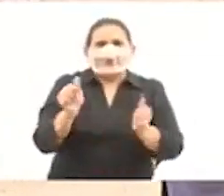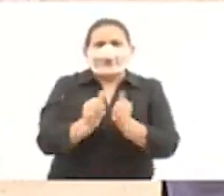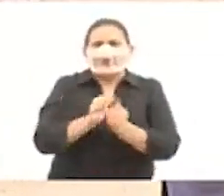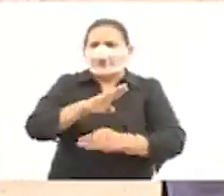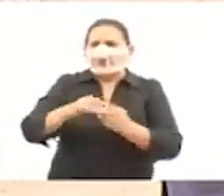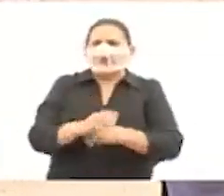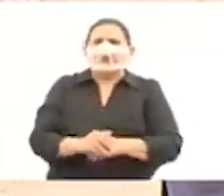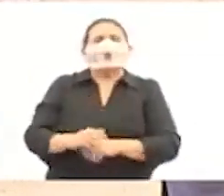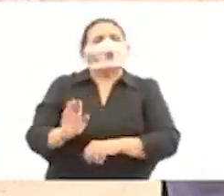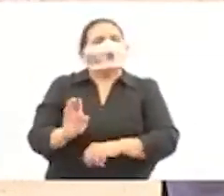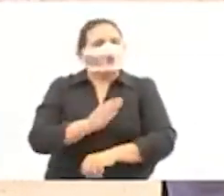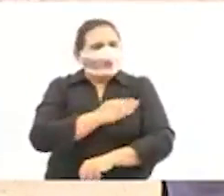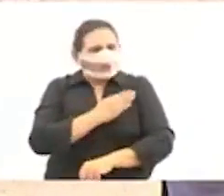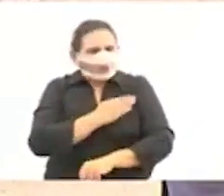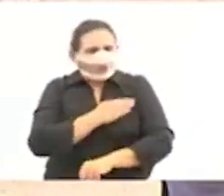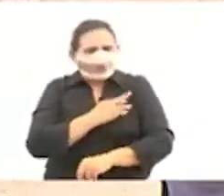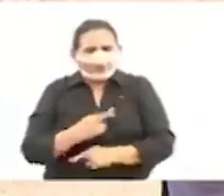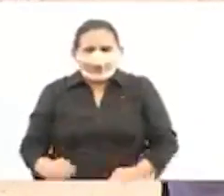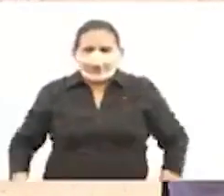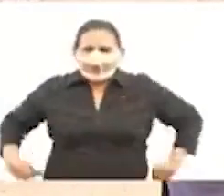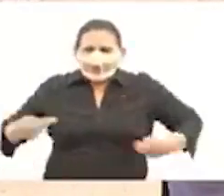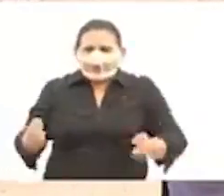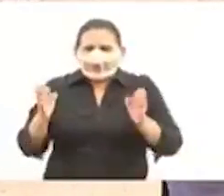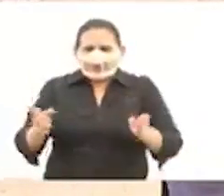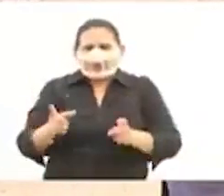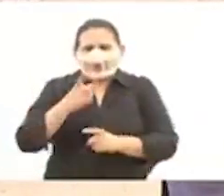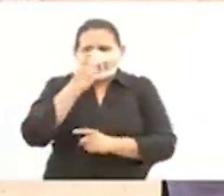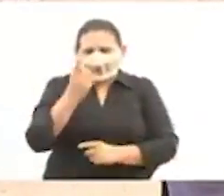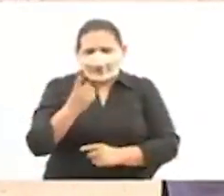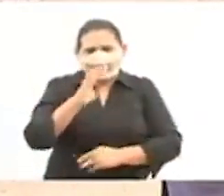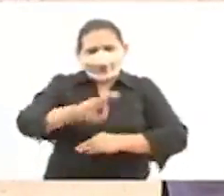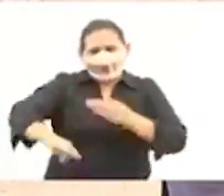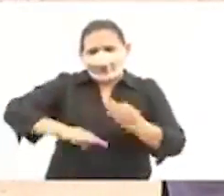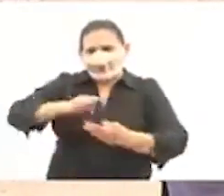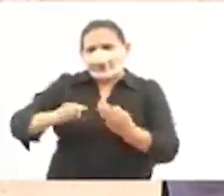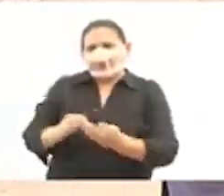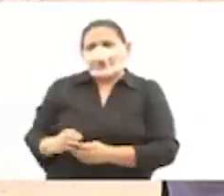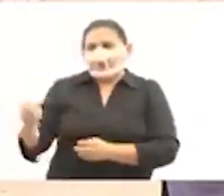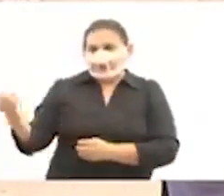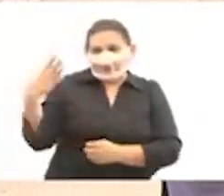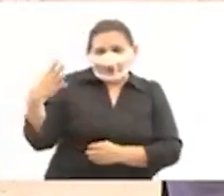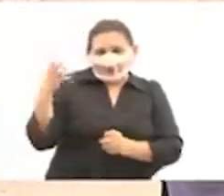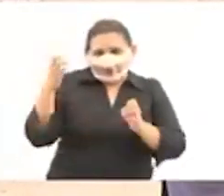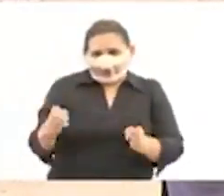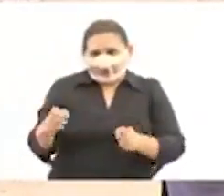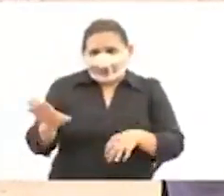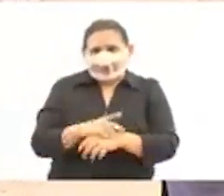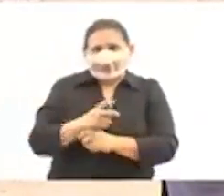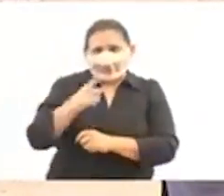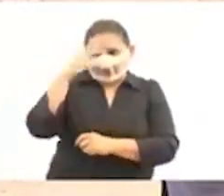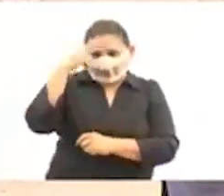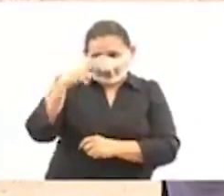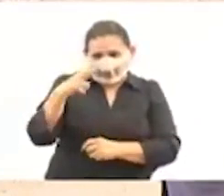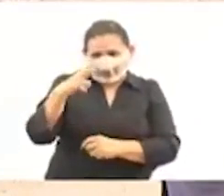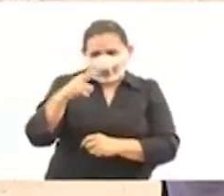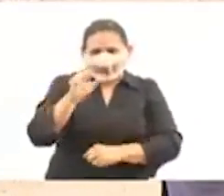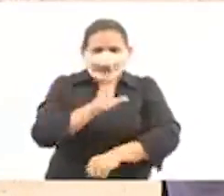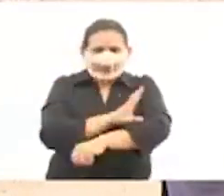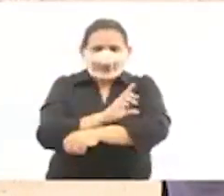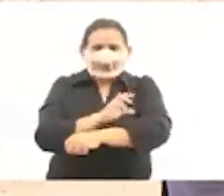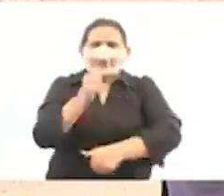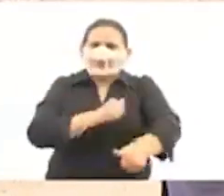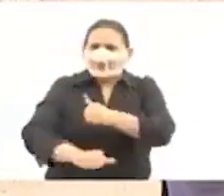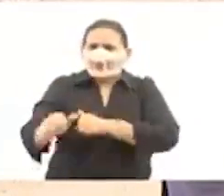las bondades que esto representa y lo estaremos diciendo en todos los foros que nos paremos porque en méxico las energías renovables